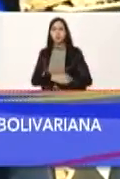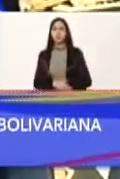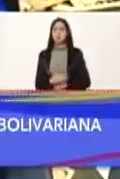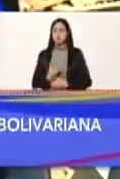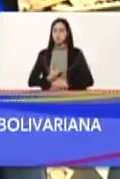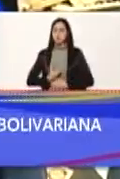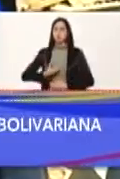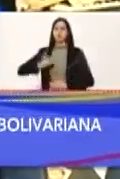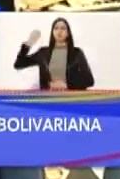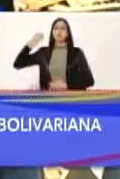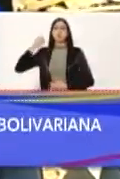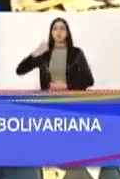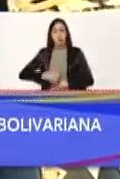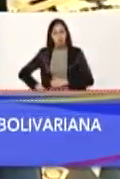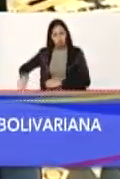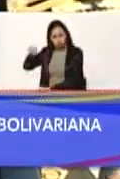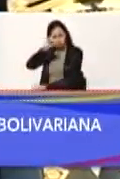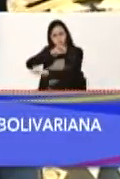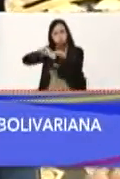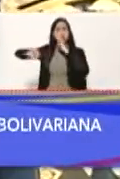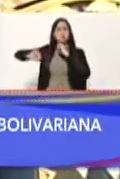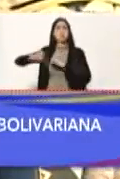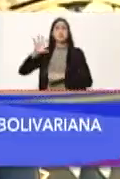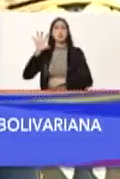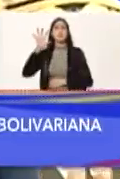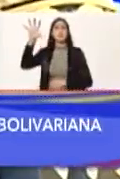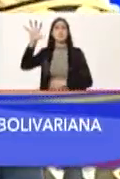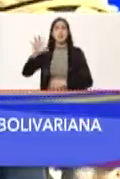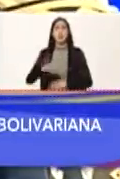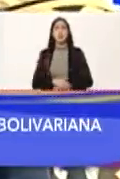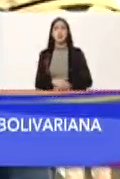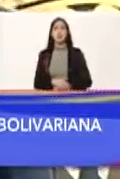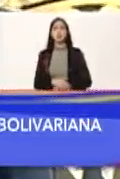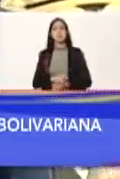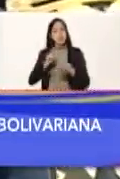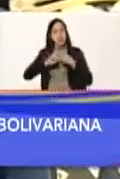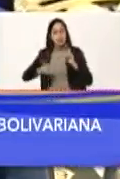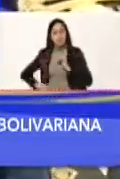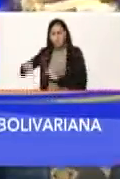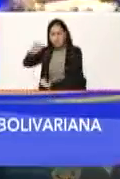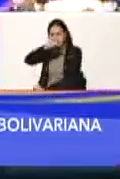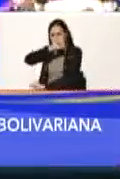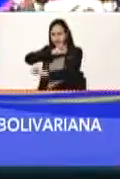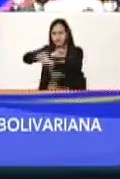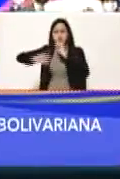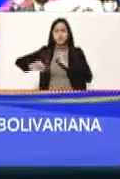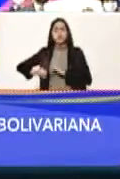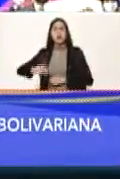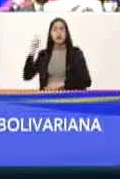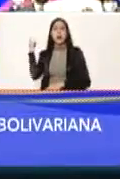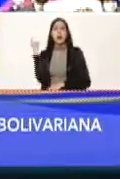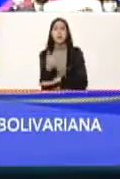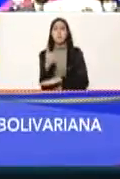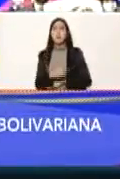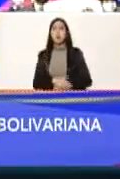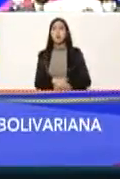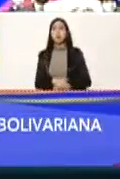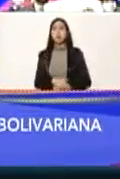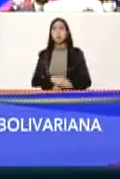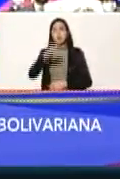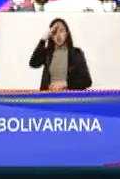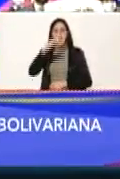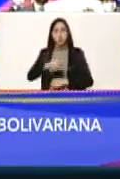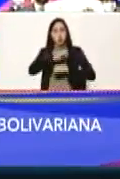armamento para defender la patria, para defender la paz. Al mando de la Fuerza Armada